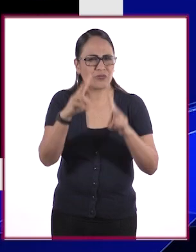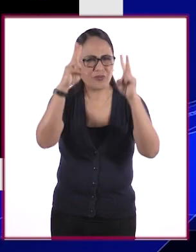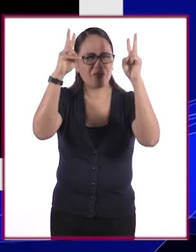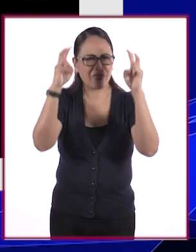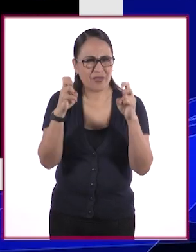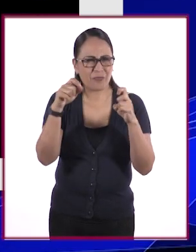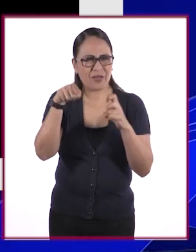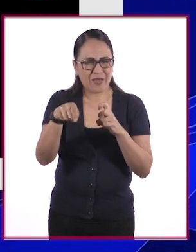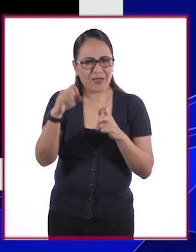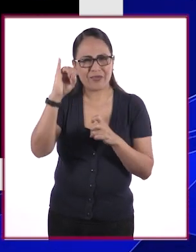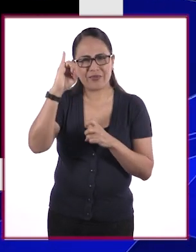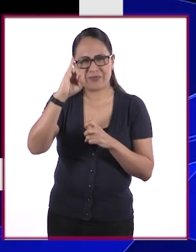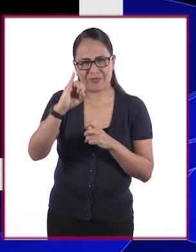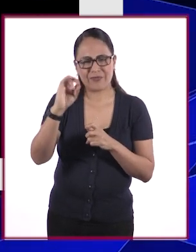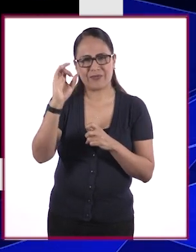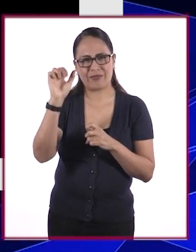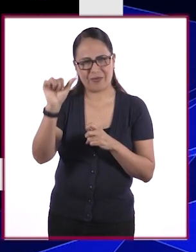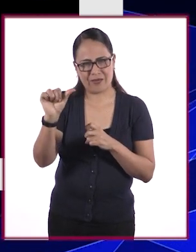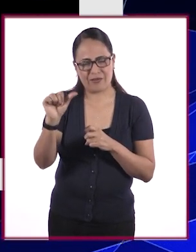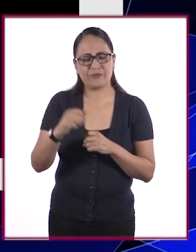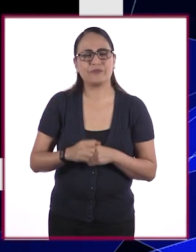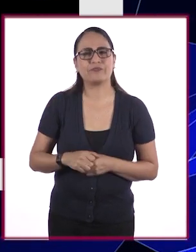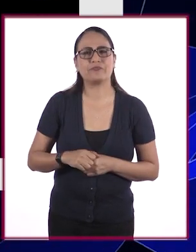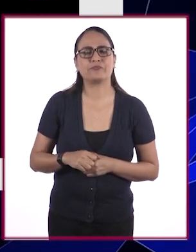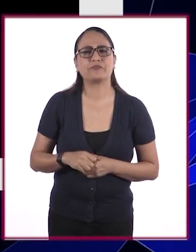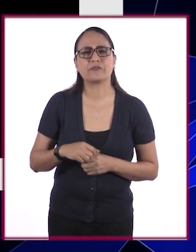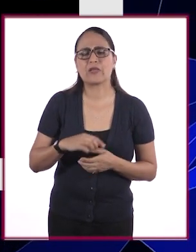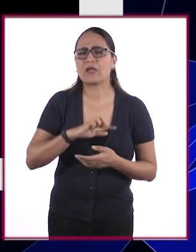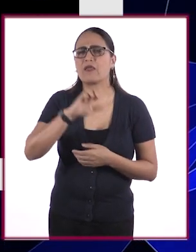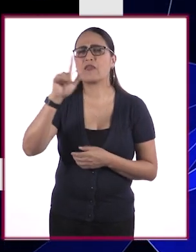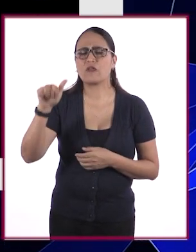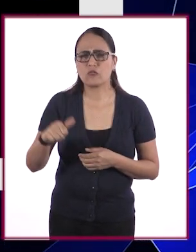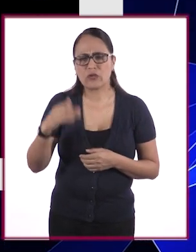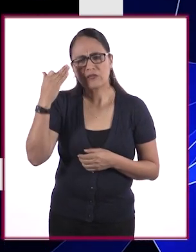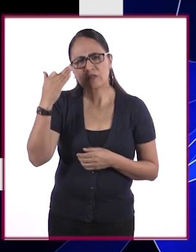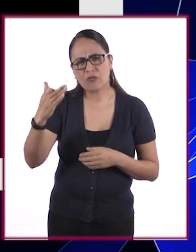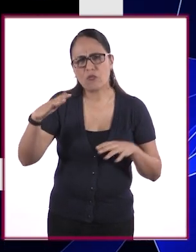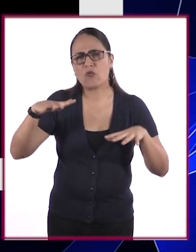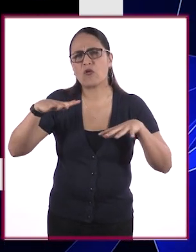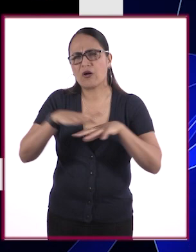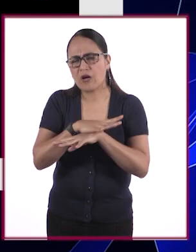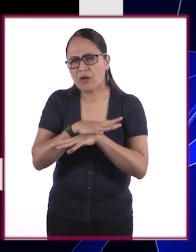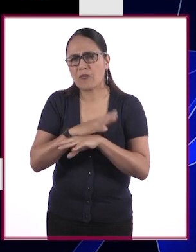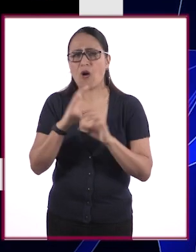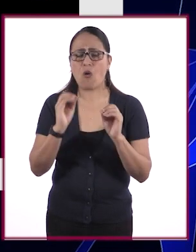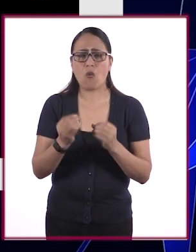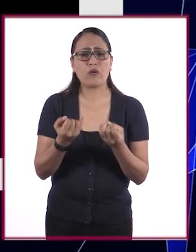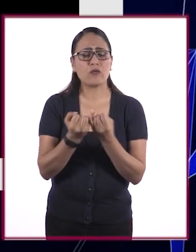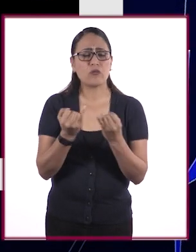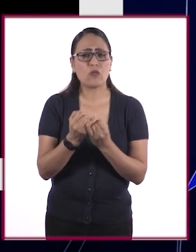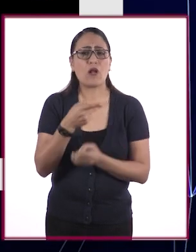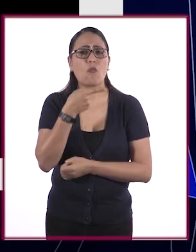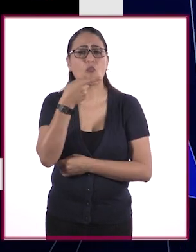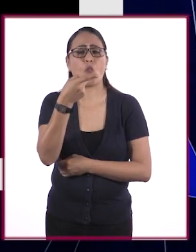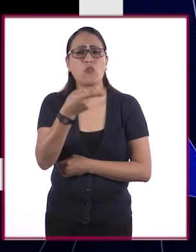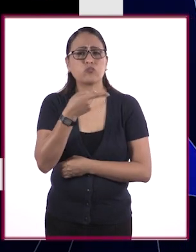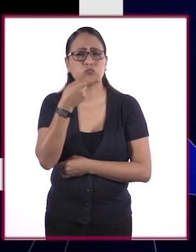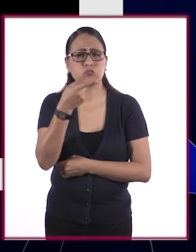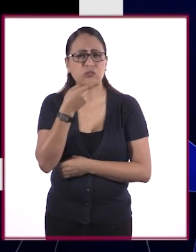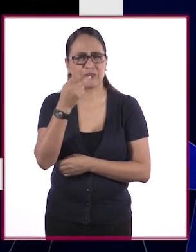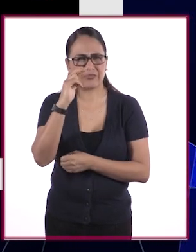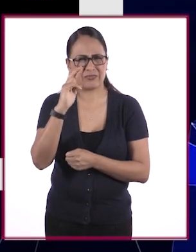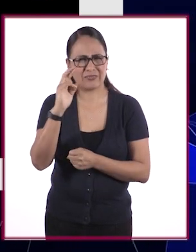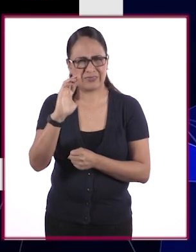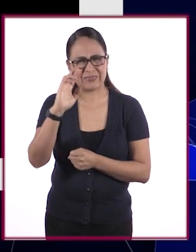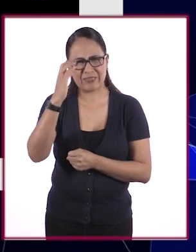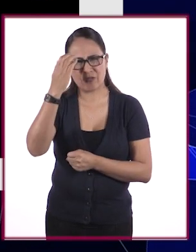abordado por la inteligencia artificial y a lo largo del tiempo han surtido efecto. Reconocimiento de voz, por ejemplo. Todavía en los 90